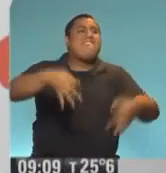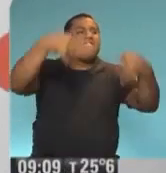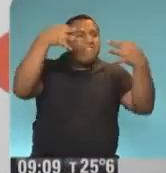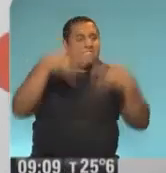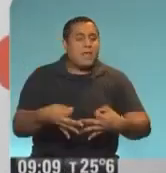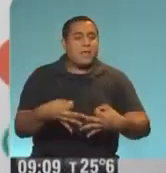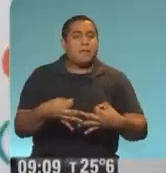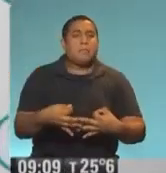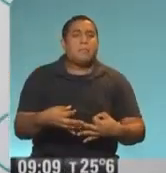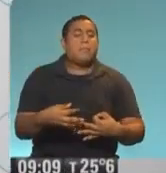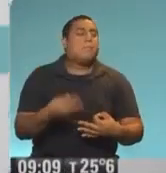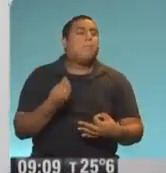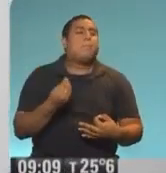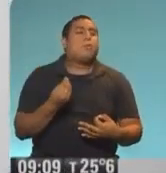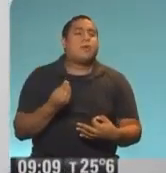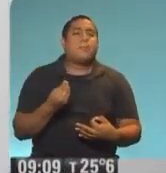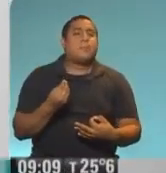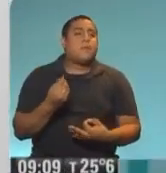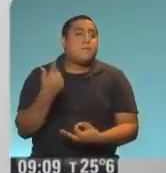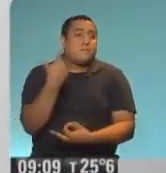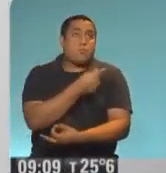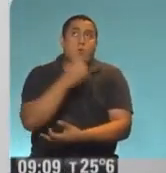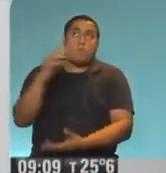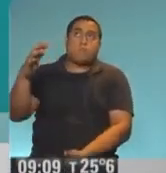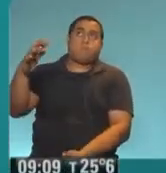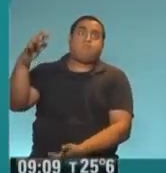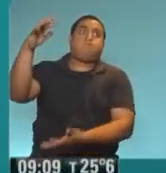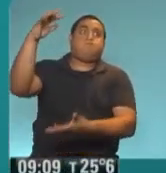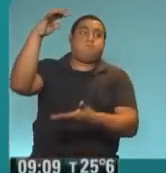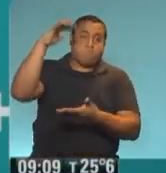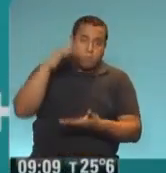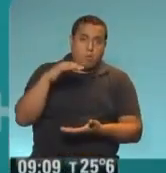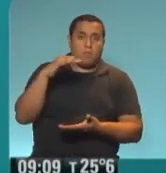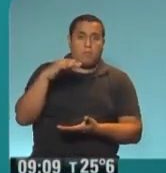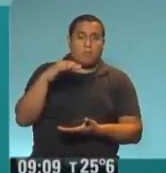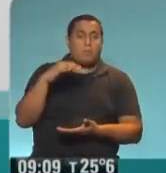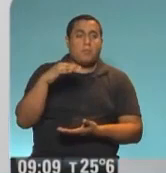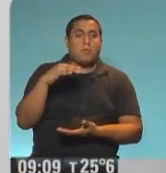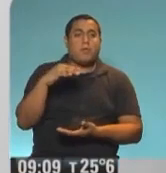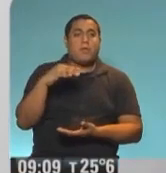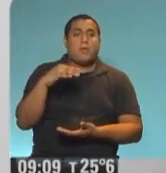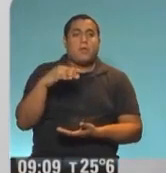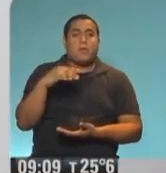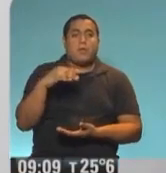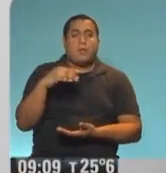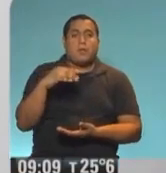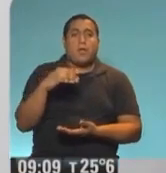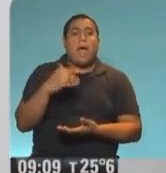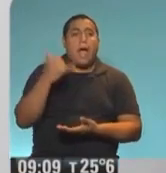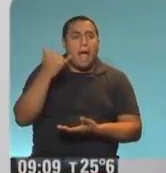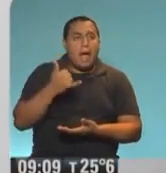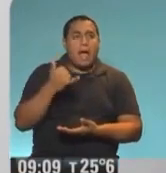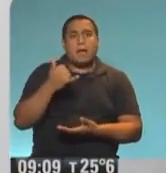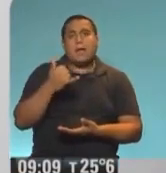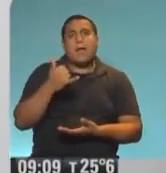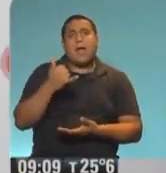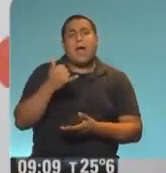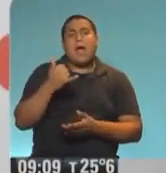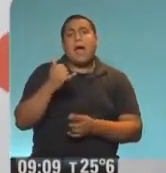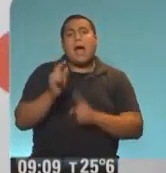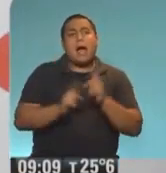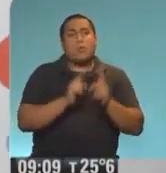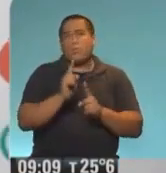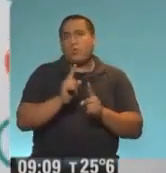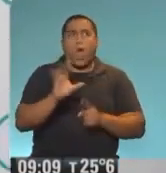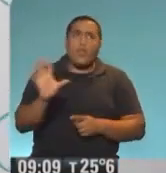que se distribuye la vacuna que ha llegado de manera voluntaria, sino que es ecuánime, que es federal. ¿Cómo es que se planificó